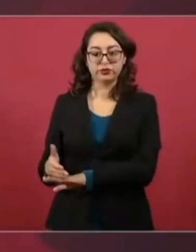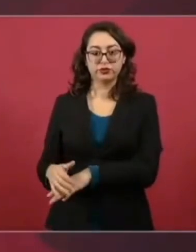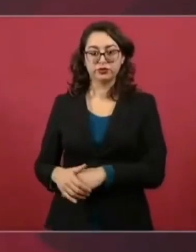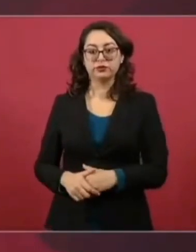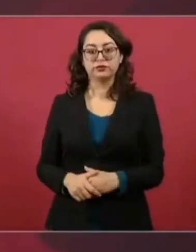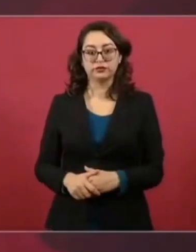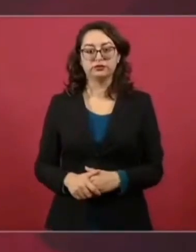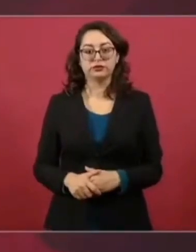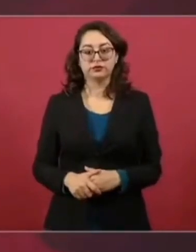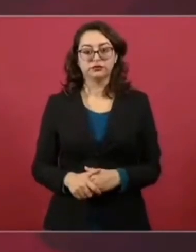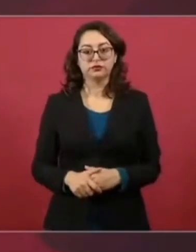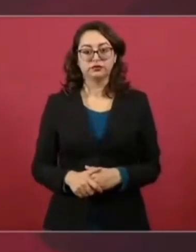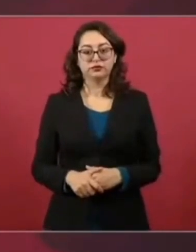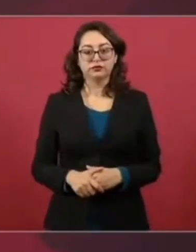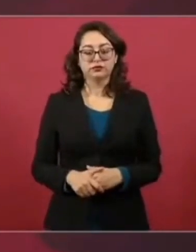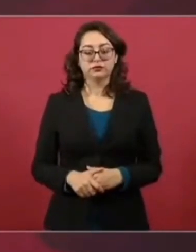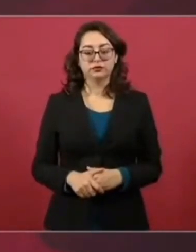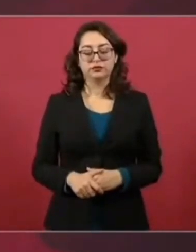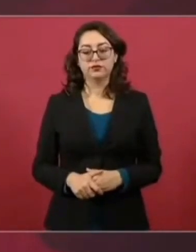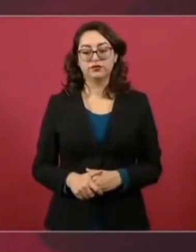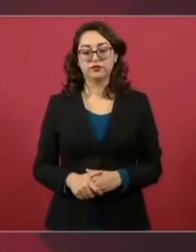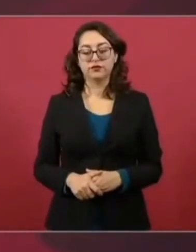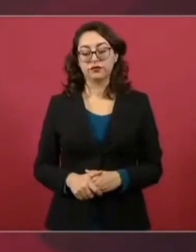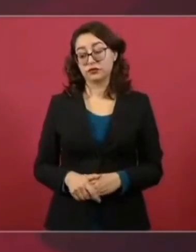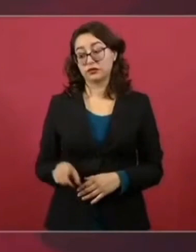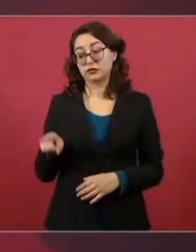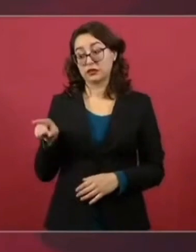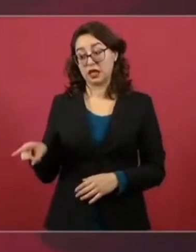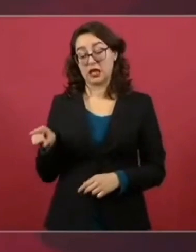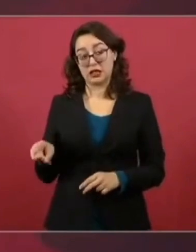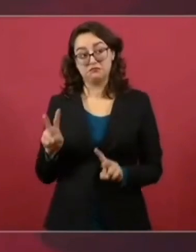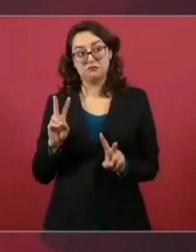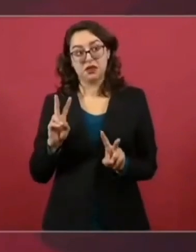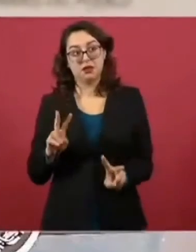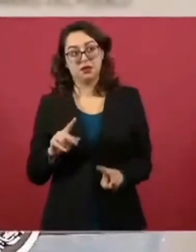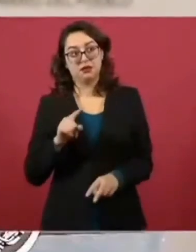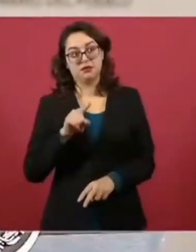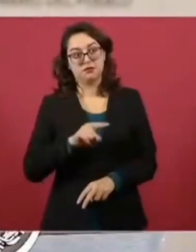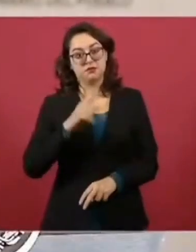Gusto, esa satisfacción de que se fue el dictador al exilio.